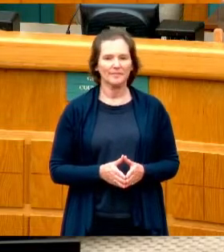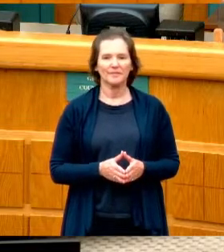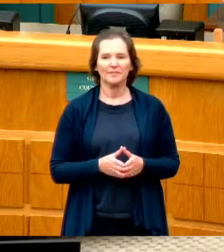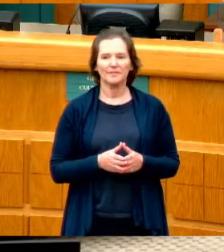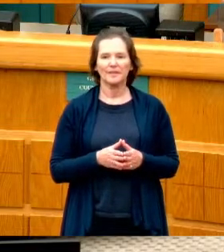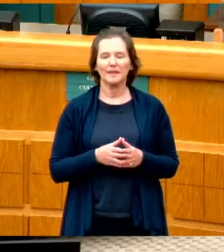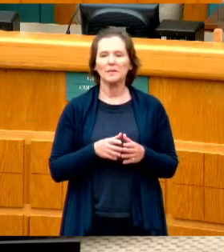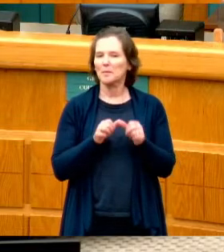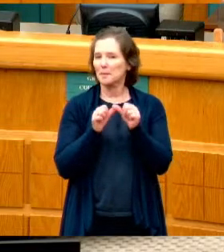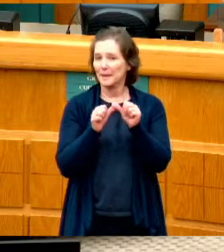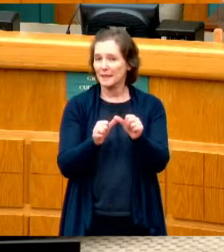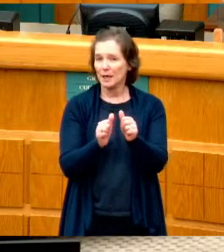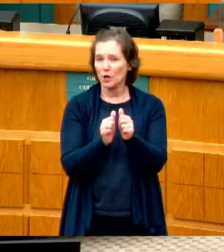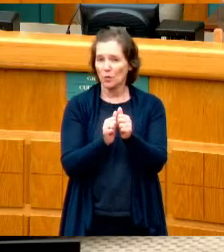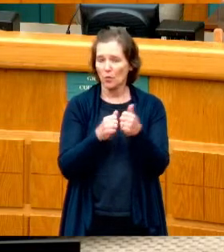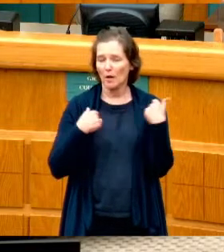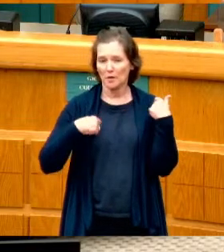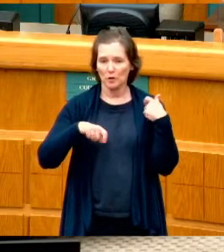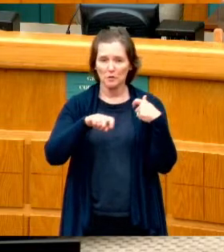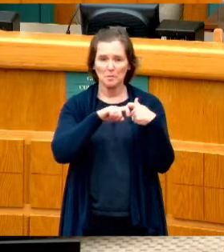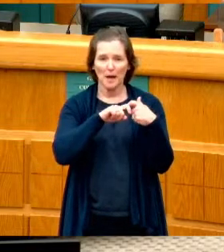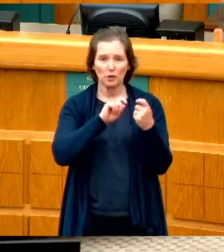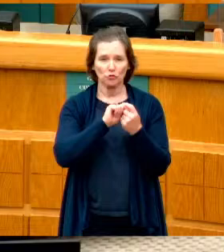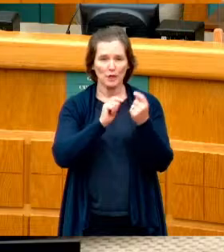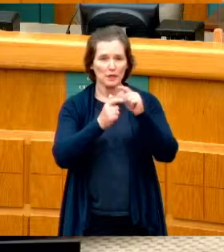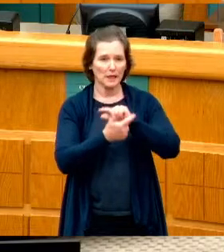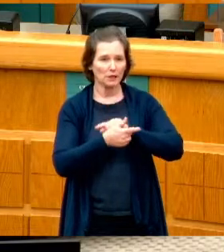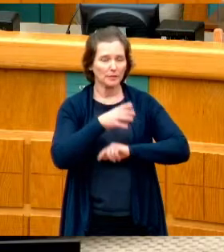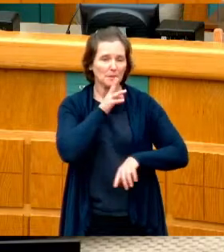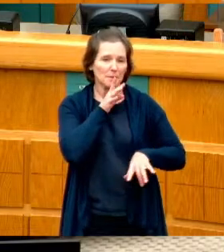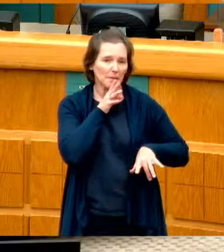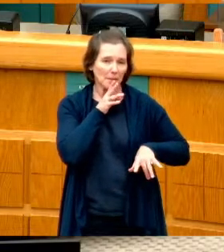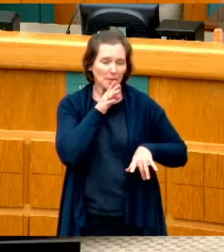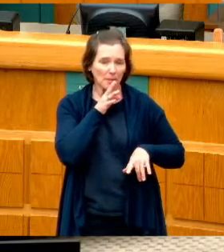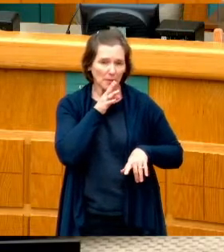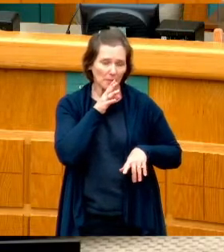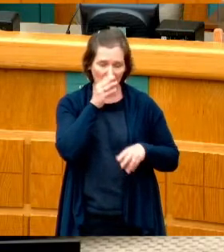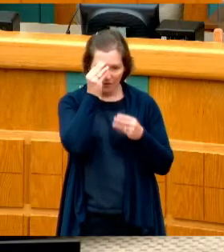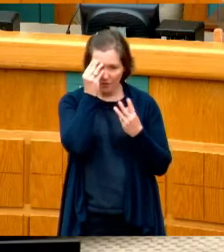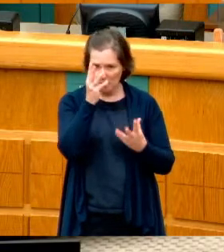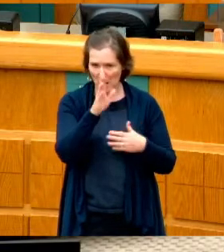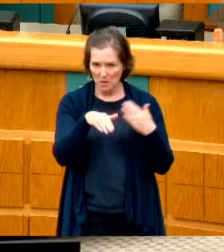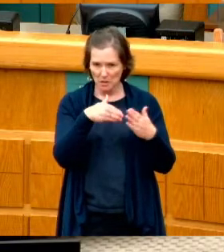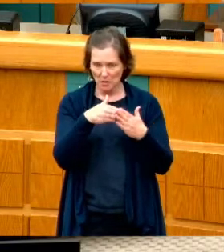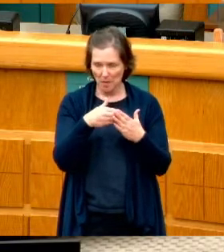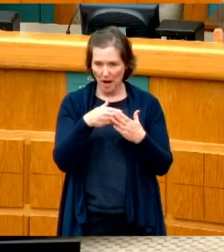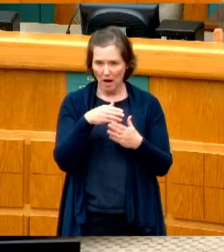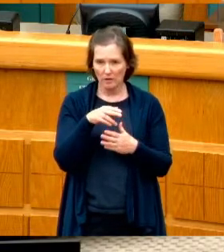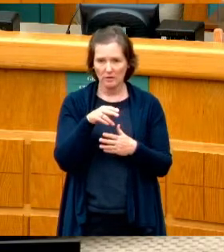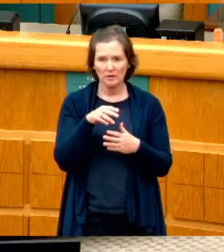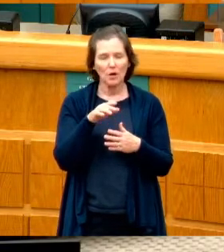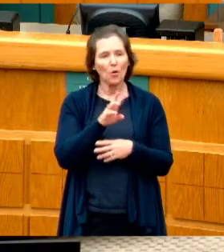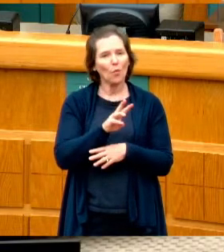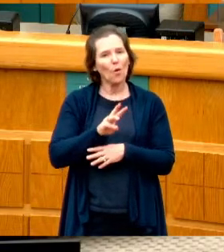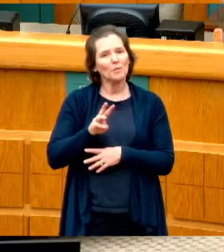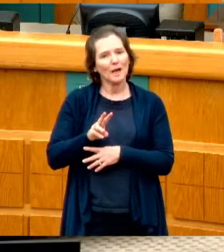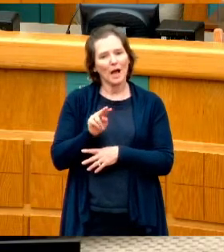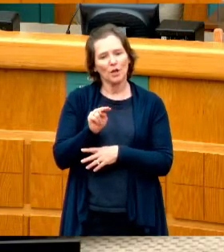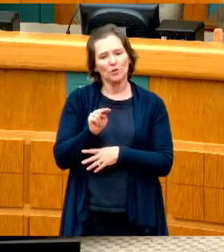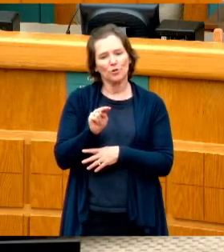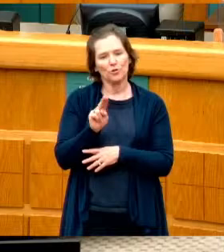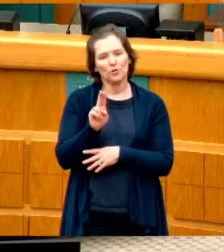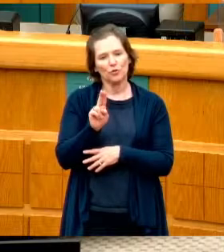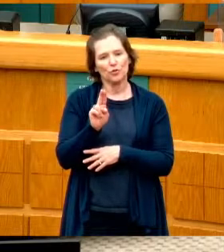www.nuecesco.com. El programa Save Our Seniors, o SOS, administrado por nuestro Departamento de Bomberos, ha sido reconocido como un modelo en todo el